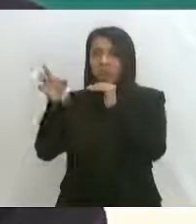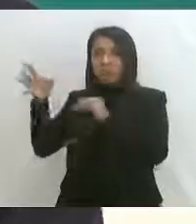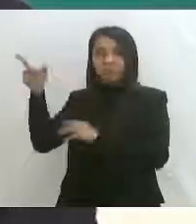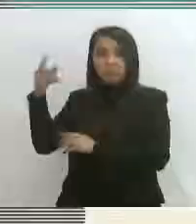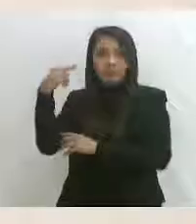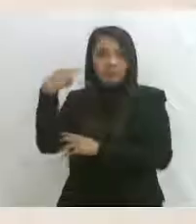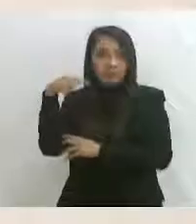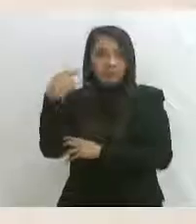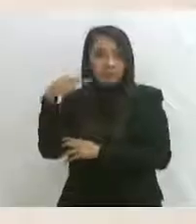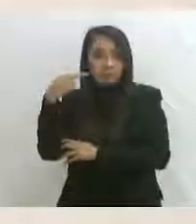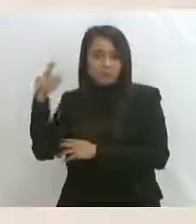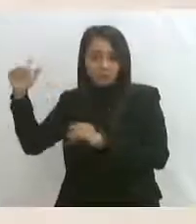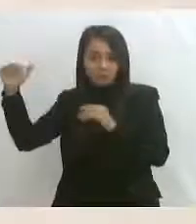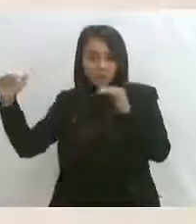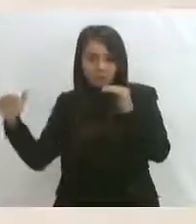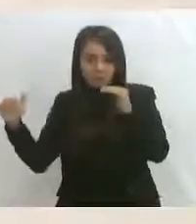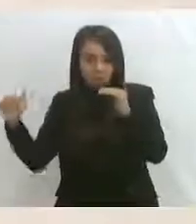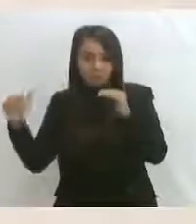Pues ahí